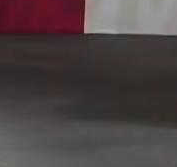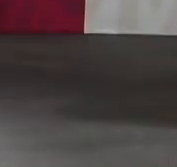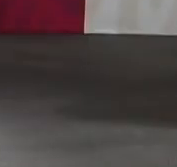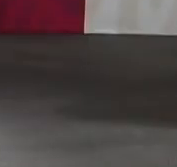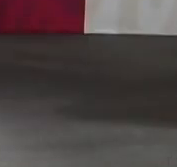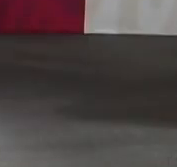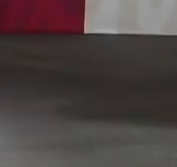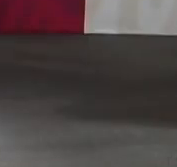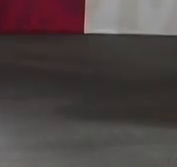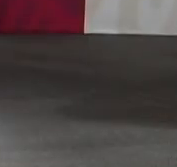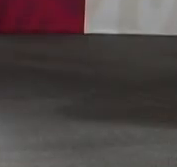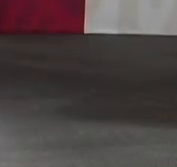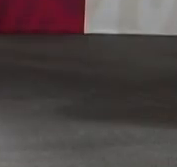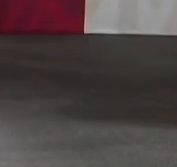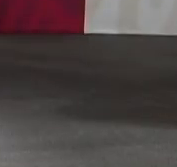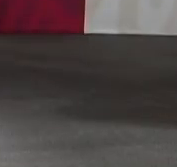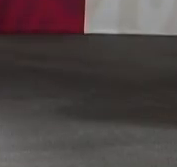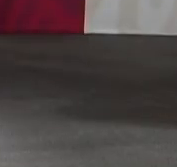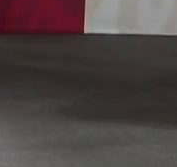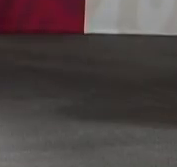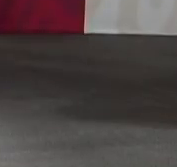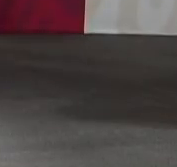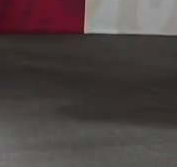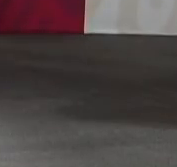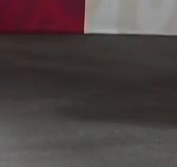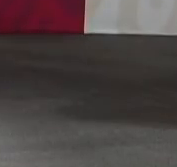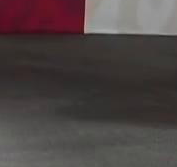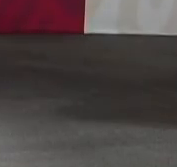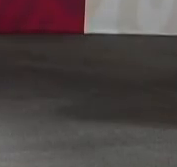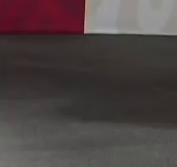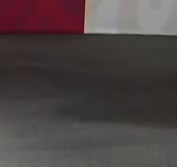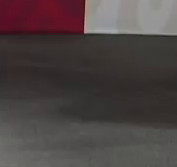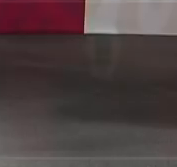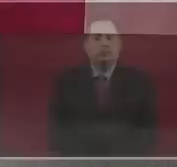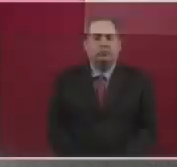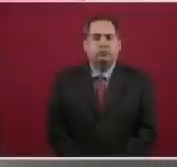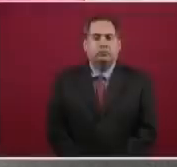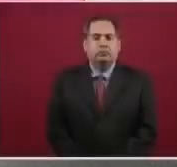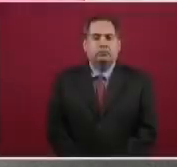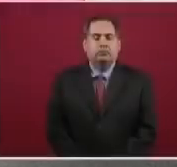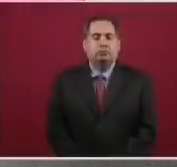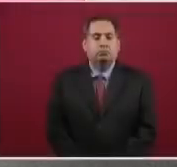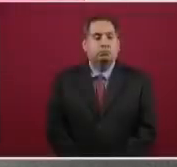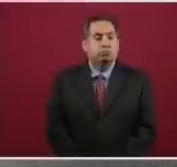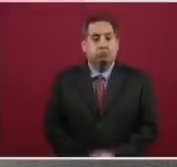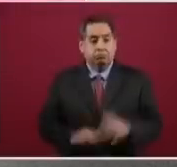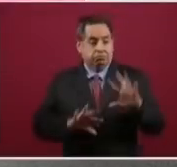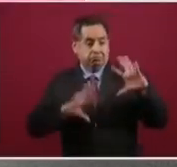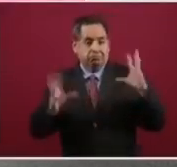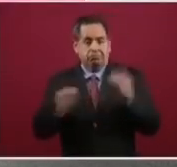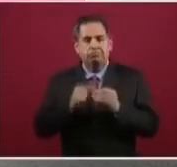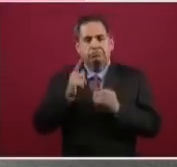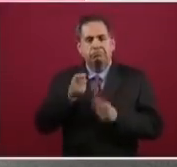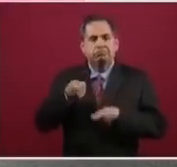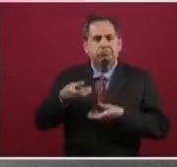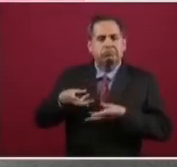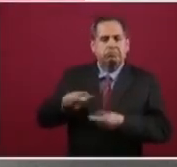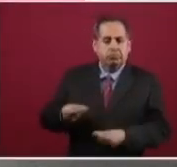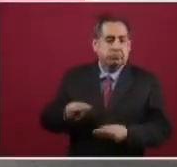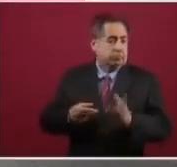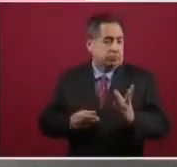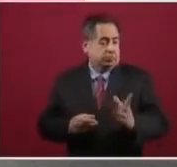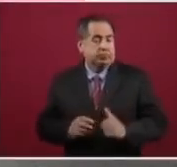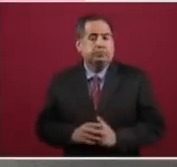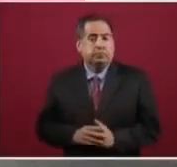se termina eso que se estima cuál va a ser el gasto total del sector público mexicano y la